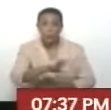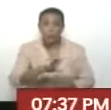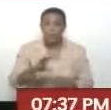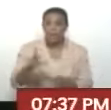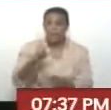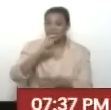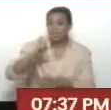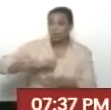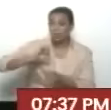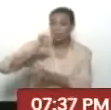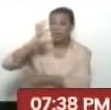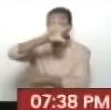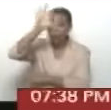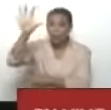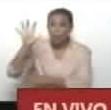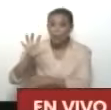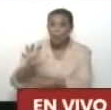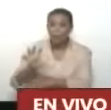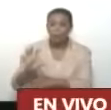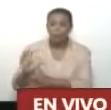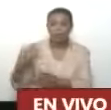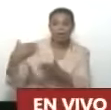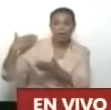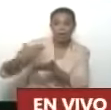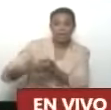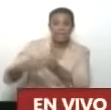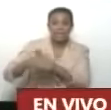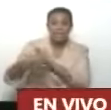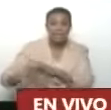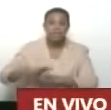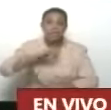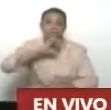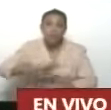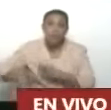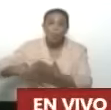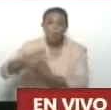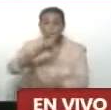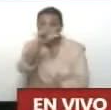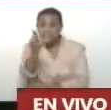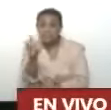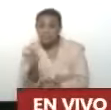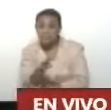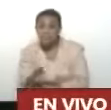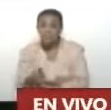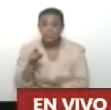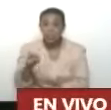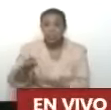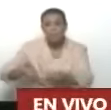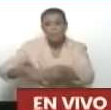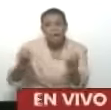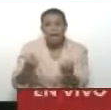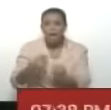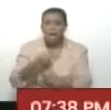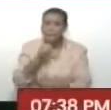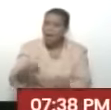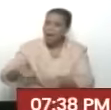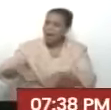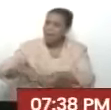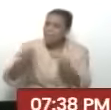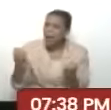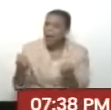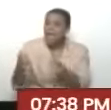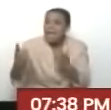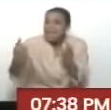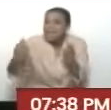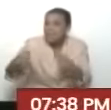Los enemigos de Venezuela y de los derechos históricos del Esequibo, que le quieren hacer daño y